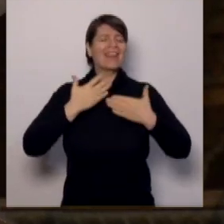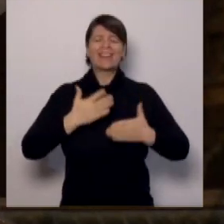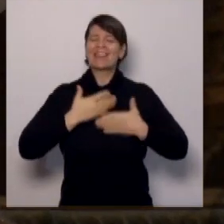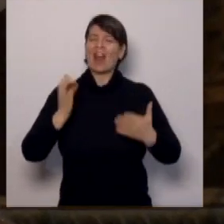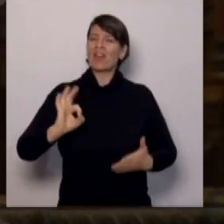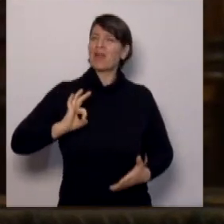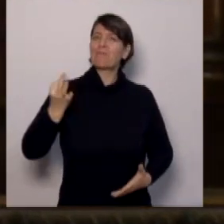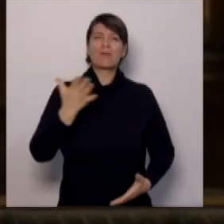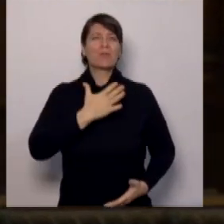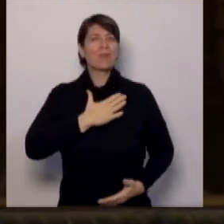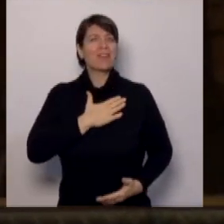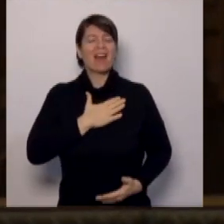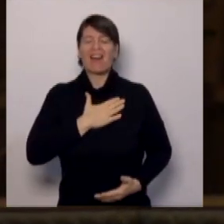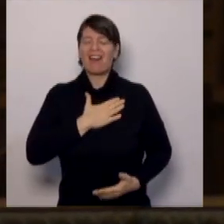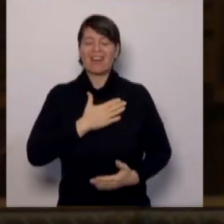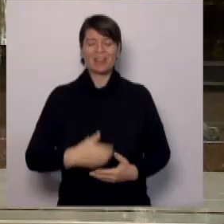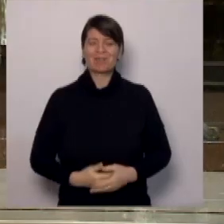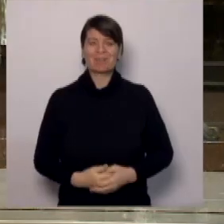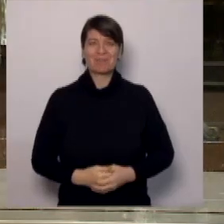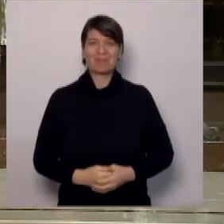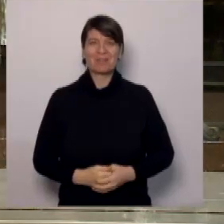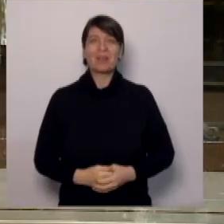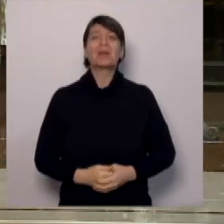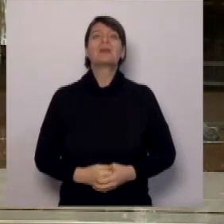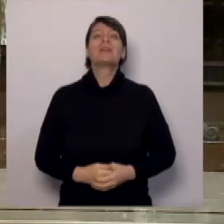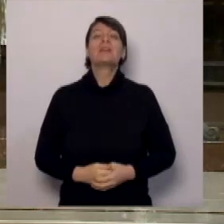el Padre Alejandro Russo.